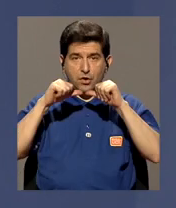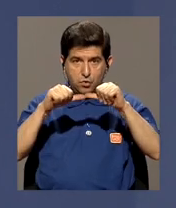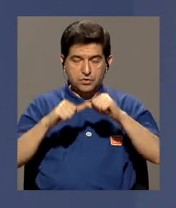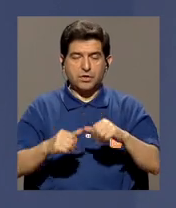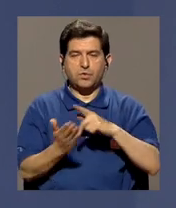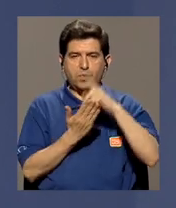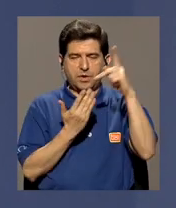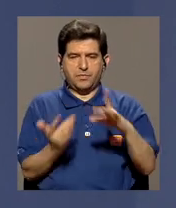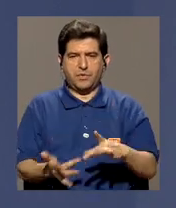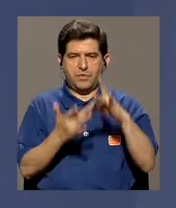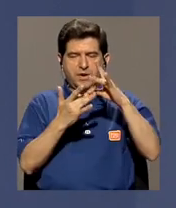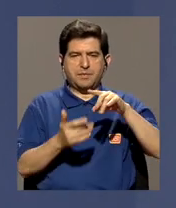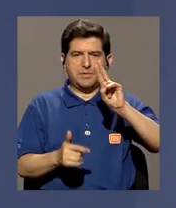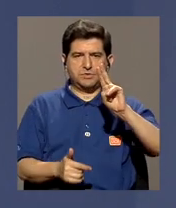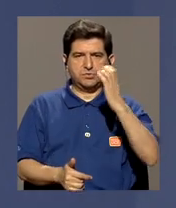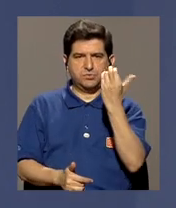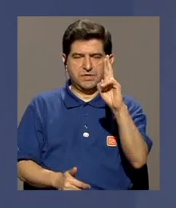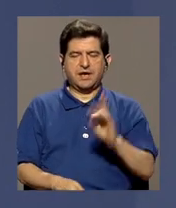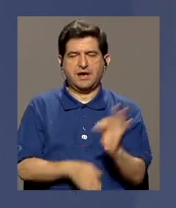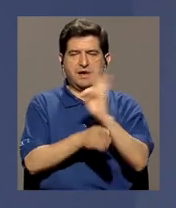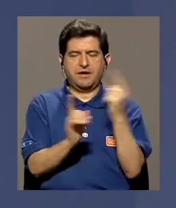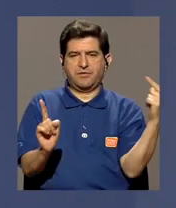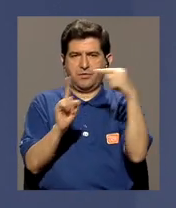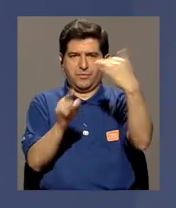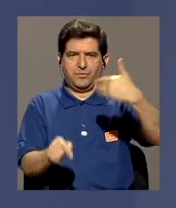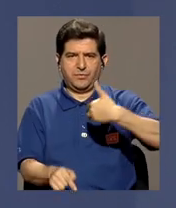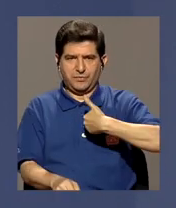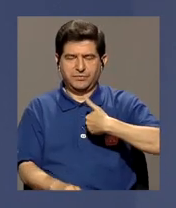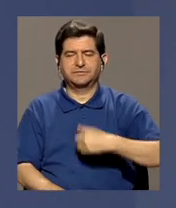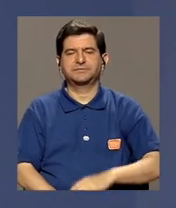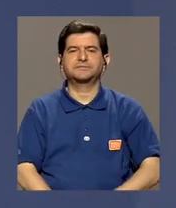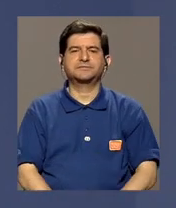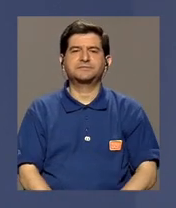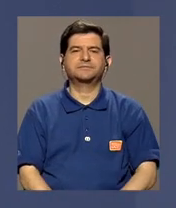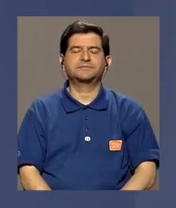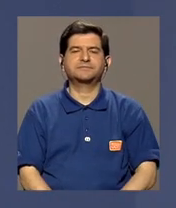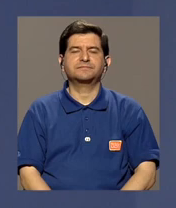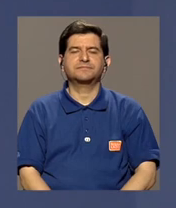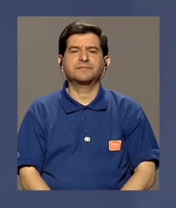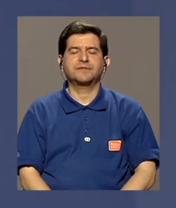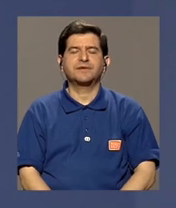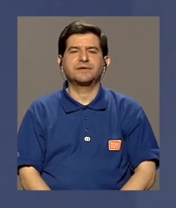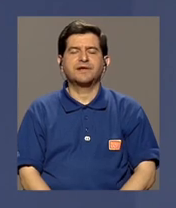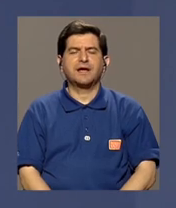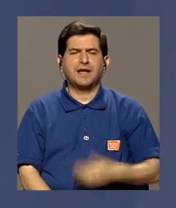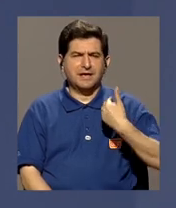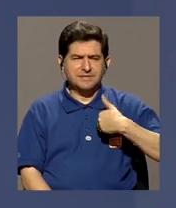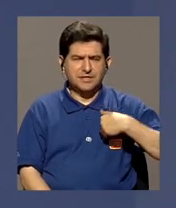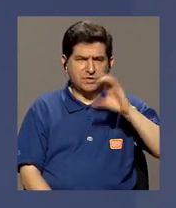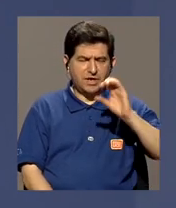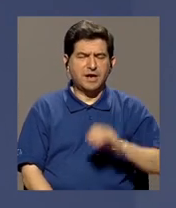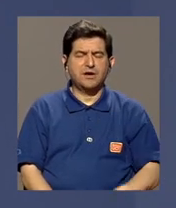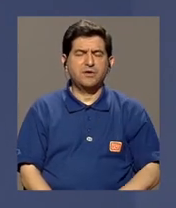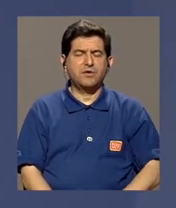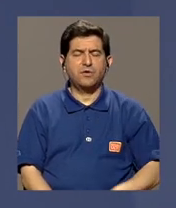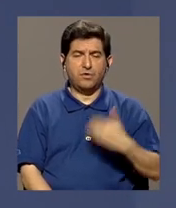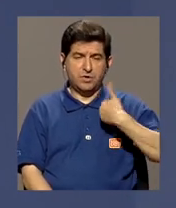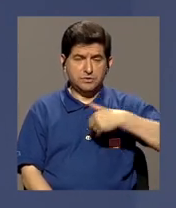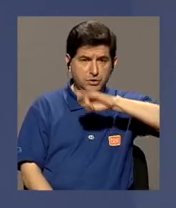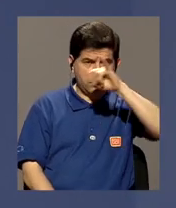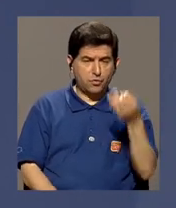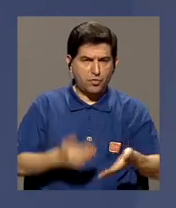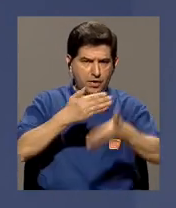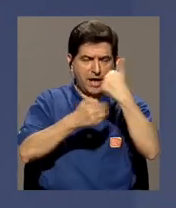regresamos especiales universidad de costa rica haciendo televisión con sentido don carlos del bloque anterior